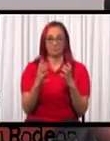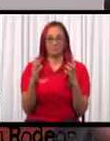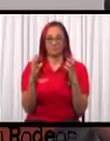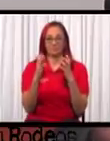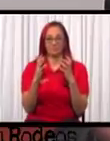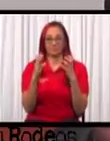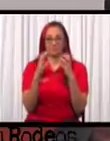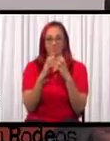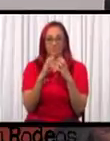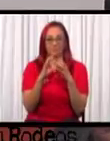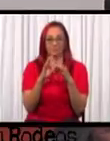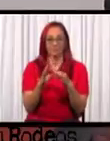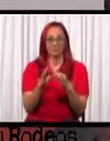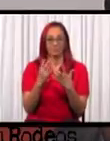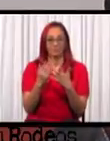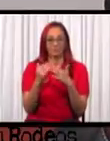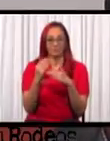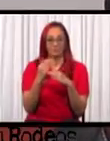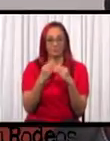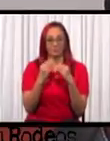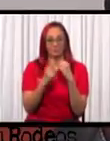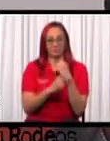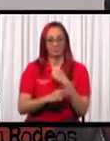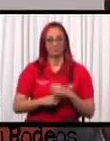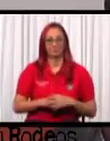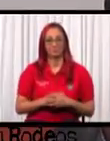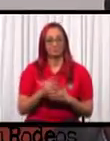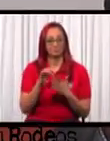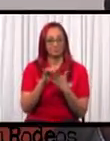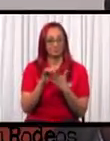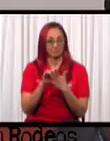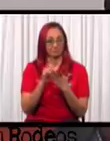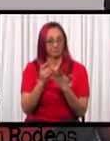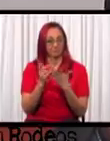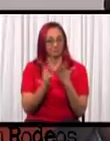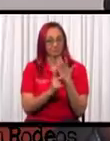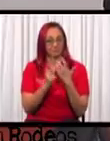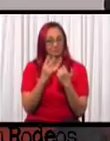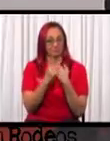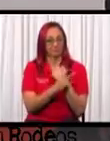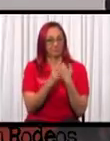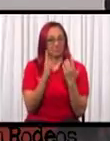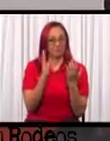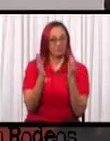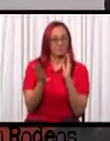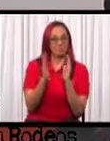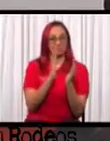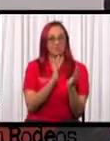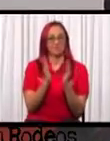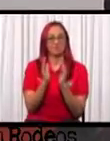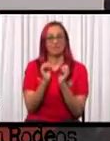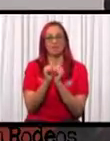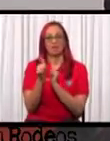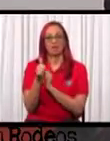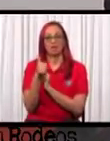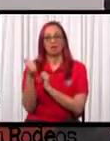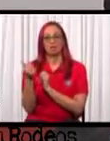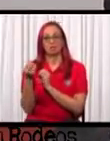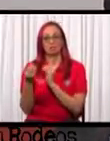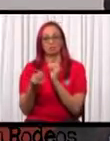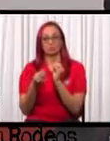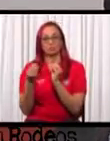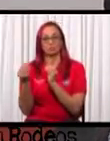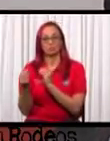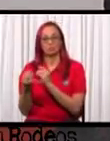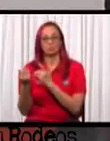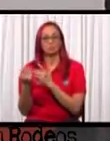canasta básica alimentaria de este país. Y el arroz en nuestro país, comparativamente con otros productos de la